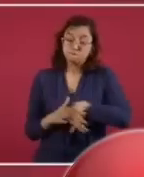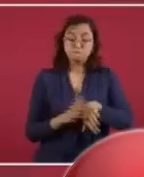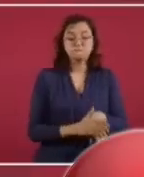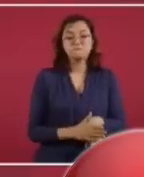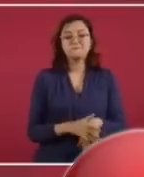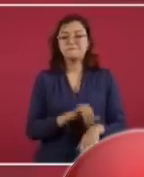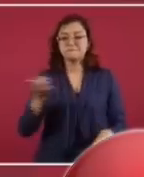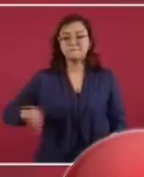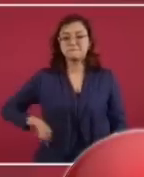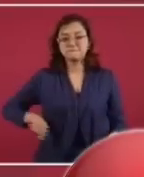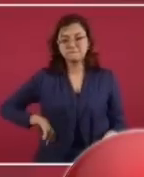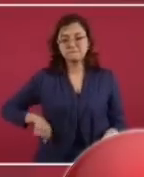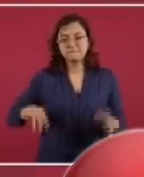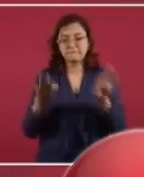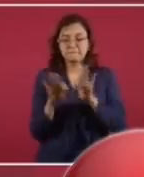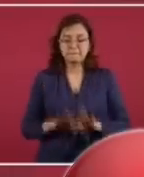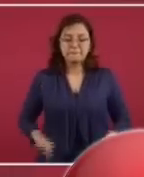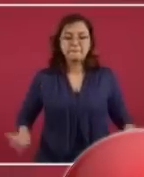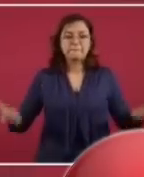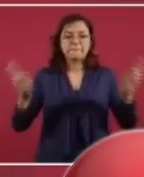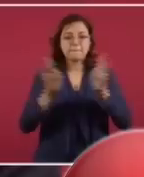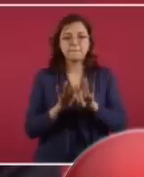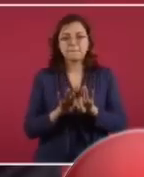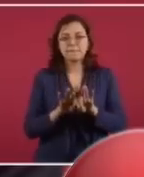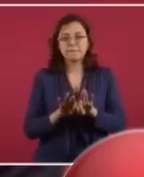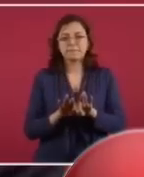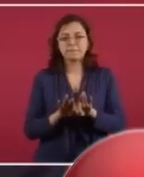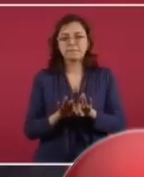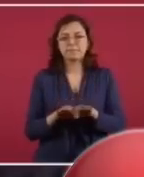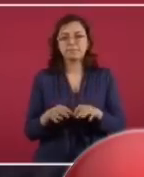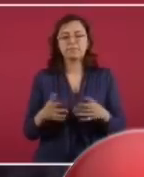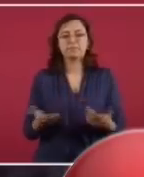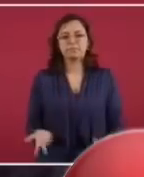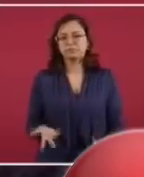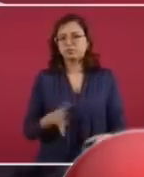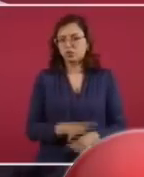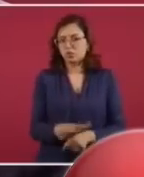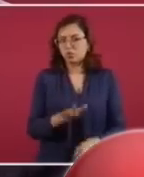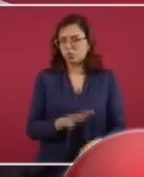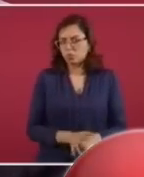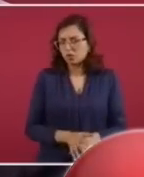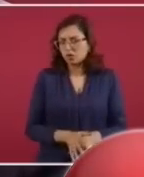nos importa mucho que no